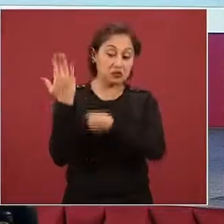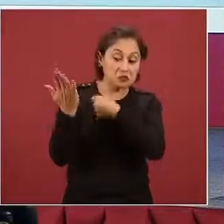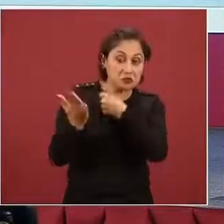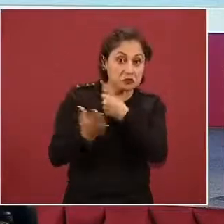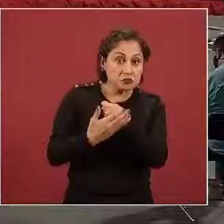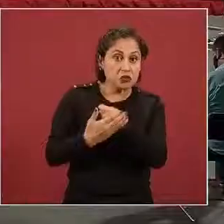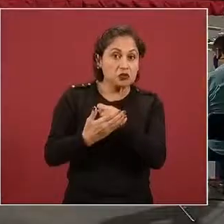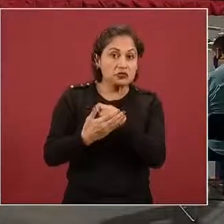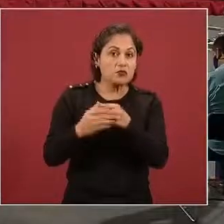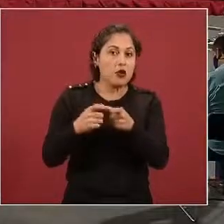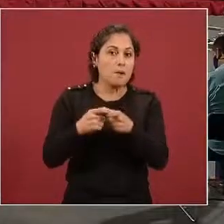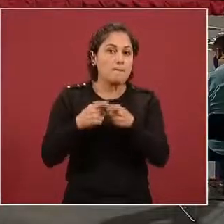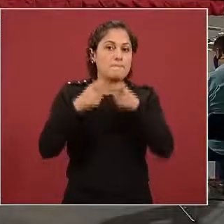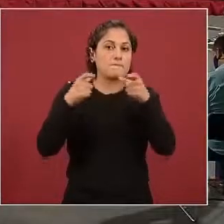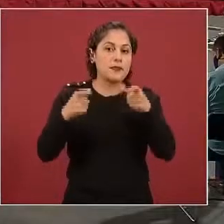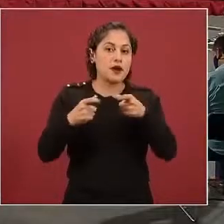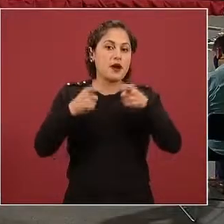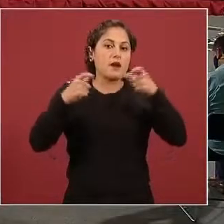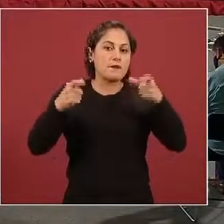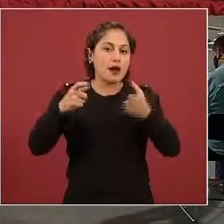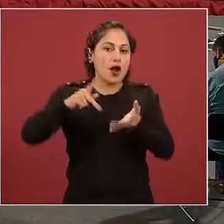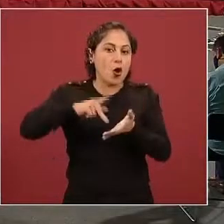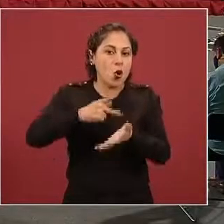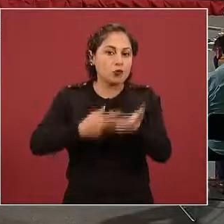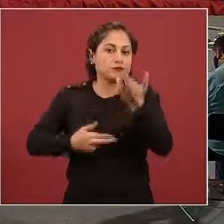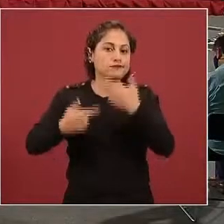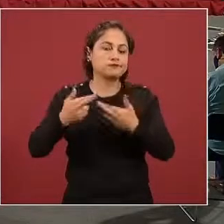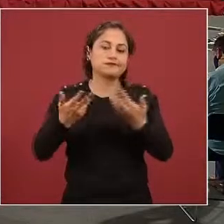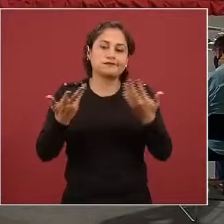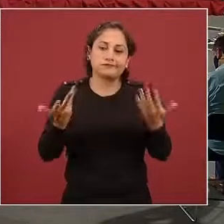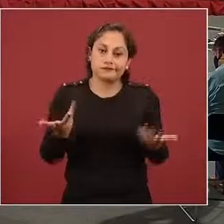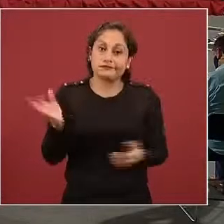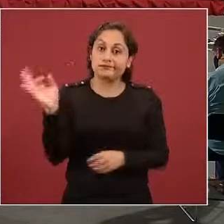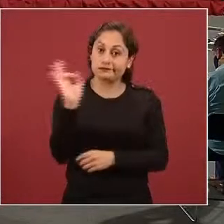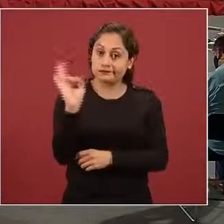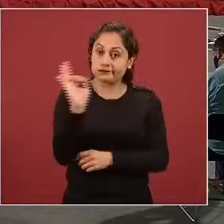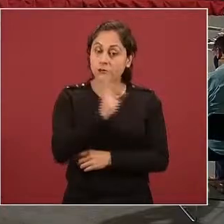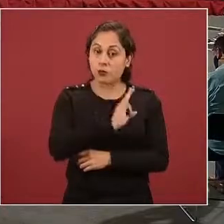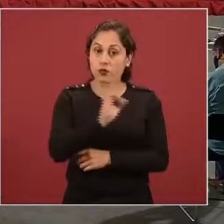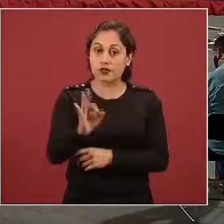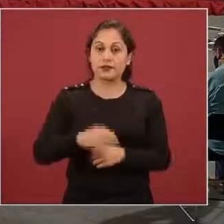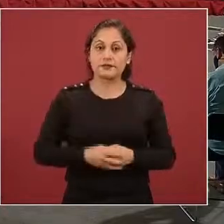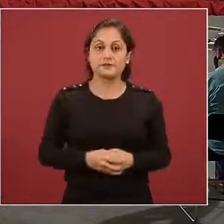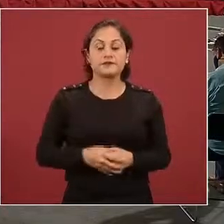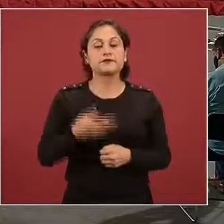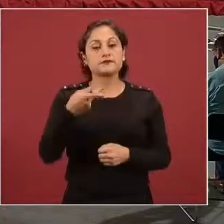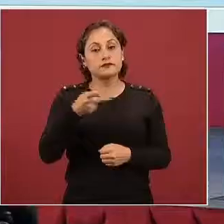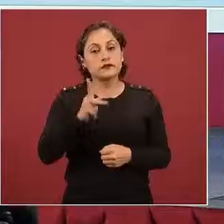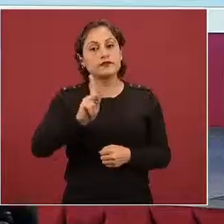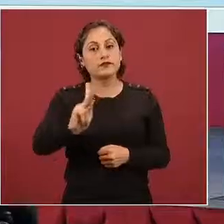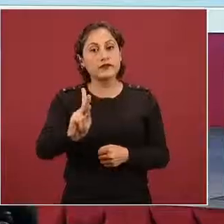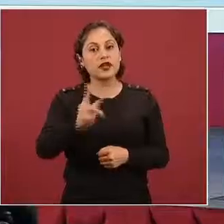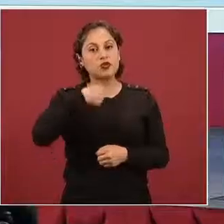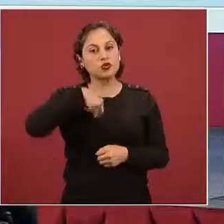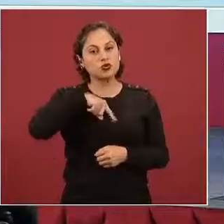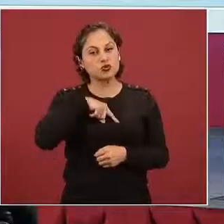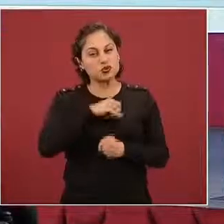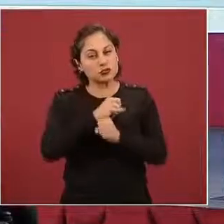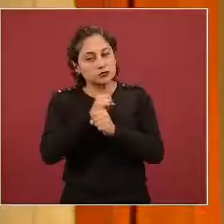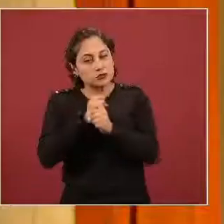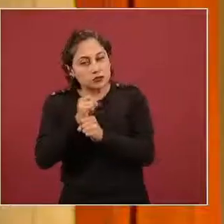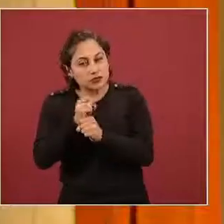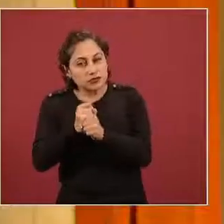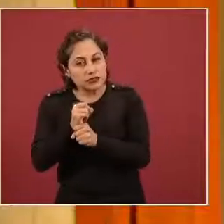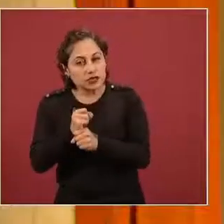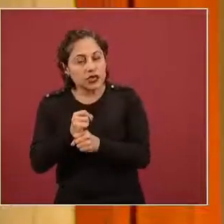a tener más contagios y más contagios y más contagios. Y hay algunos elementos que son claves para entender por qué podría ocurrir